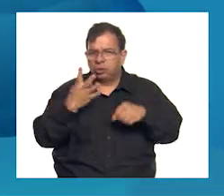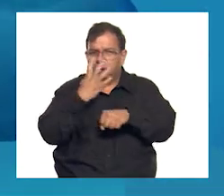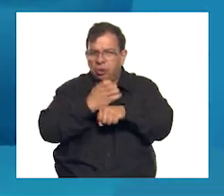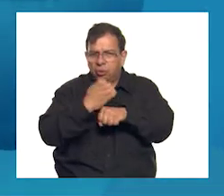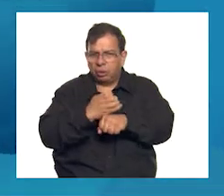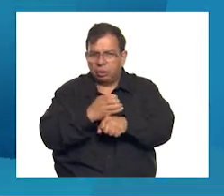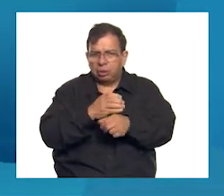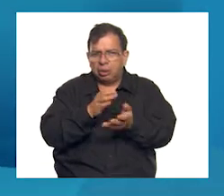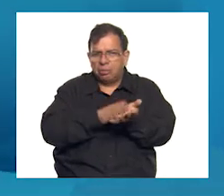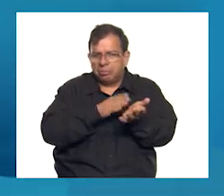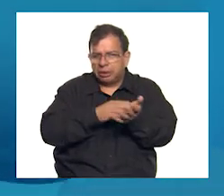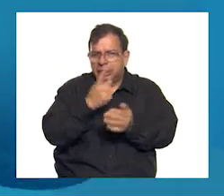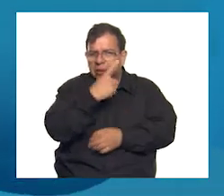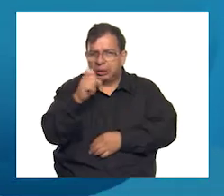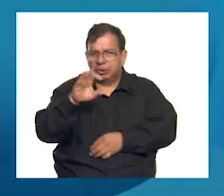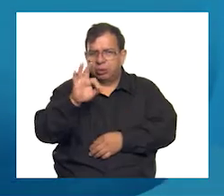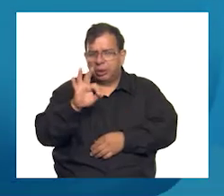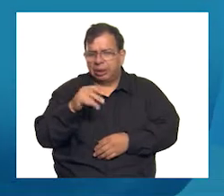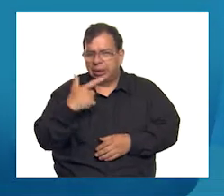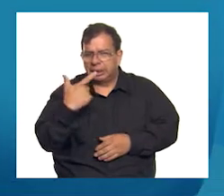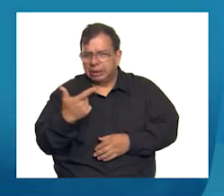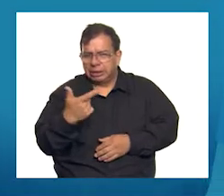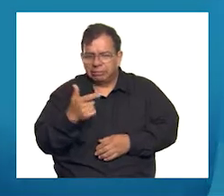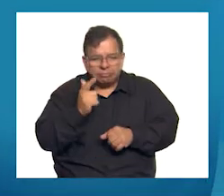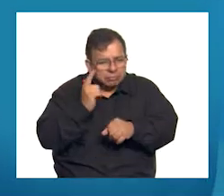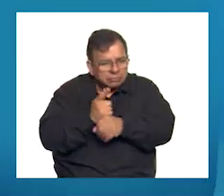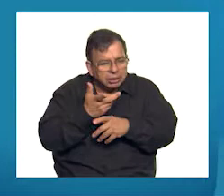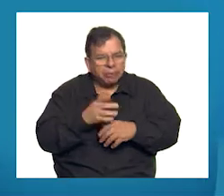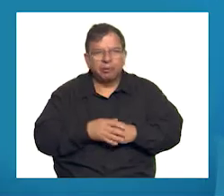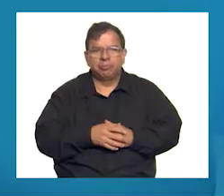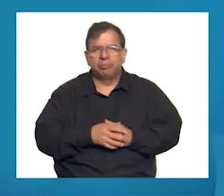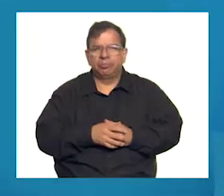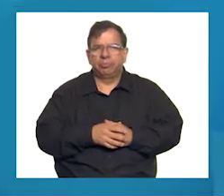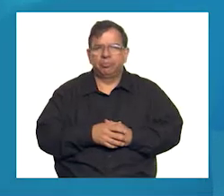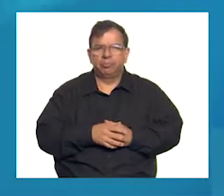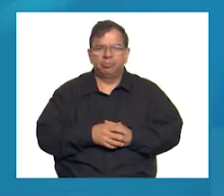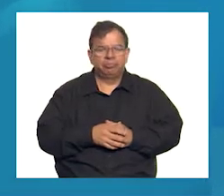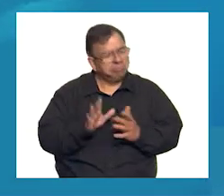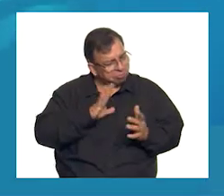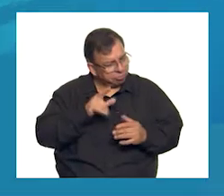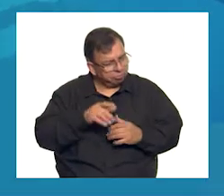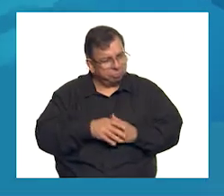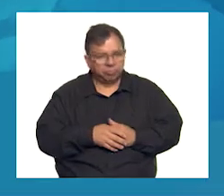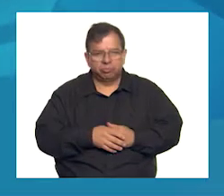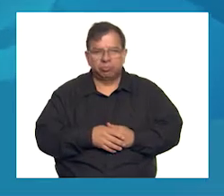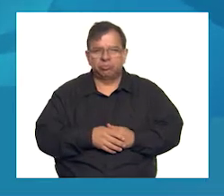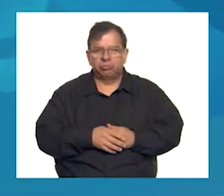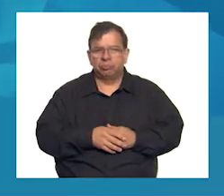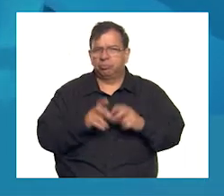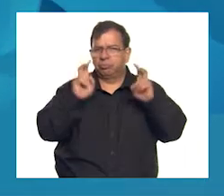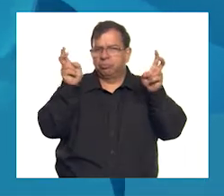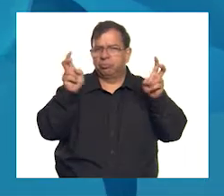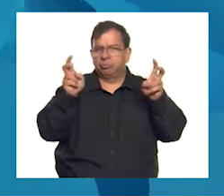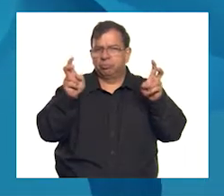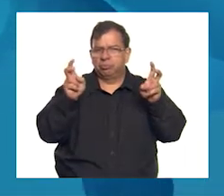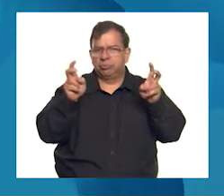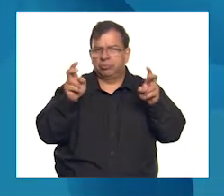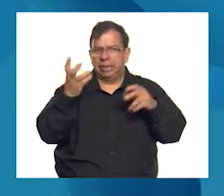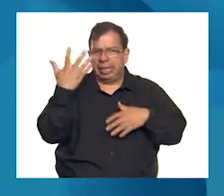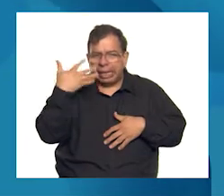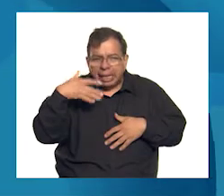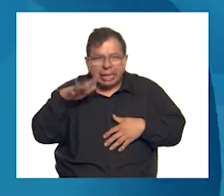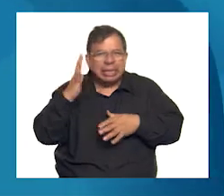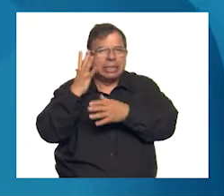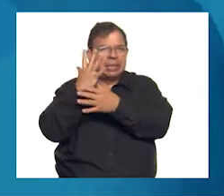página 147, encontraremos el tema. Aquí está. El título es Las leyendas de